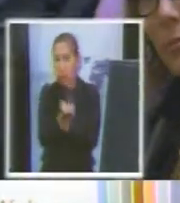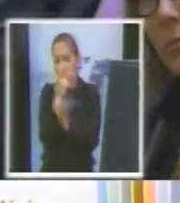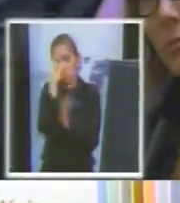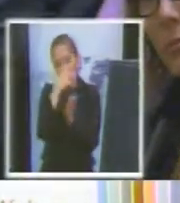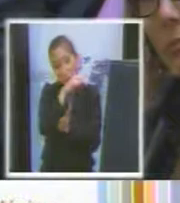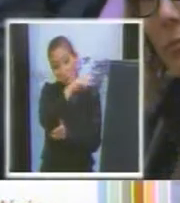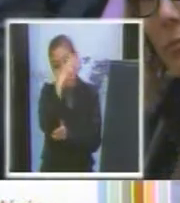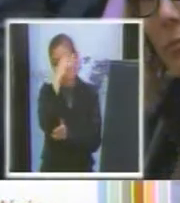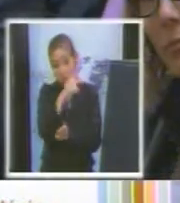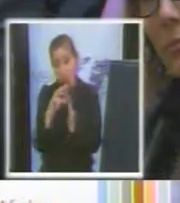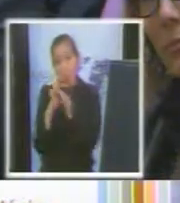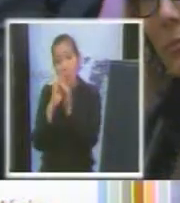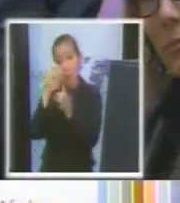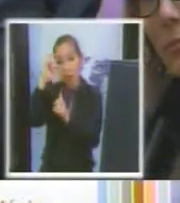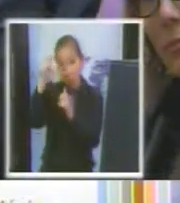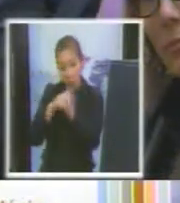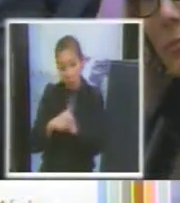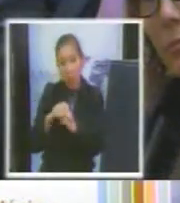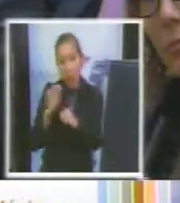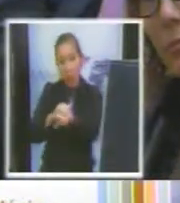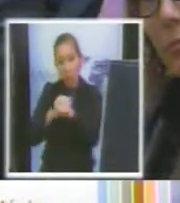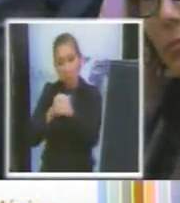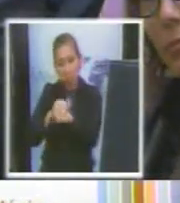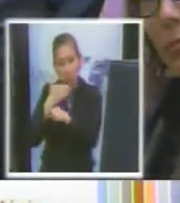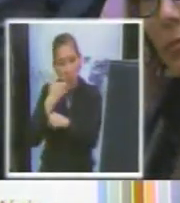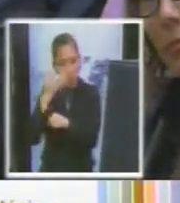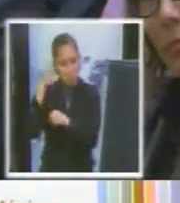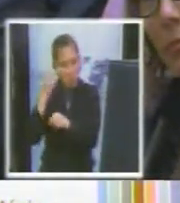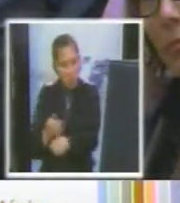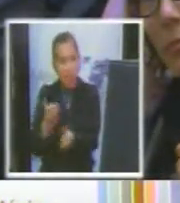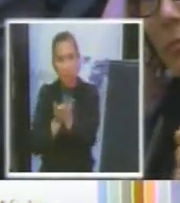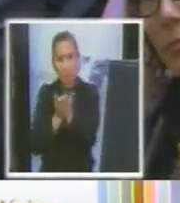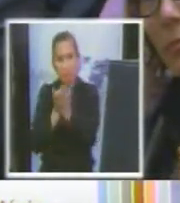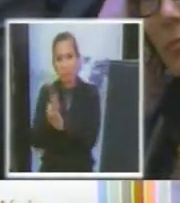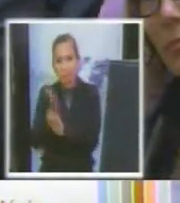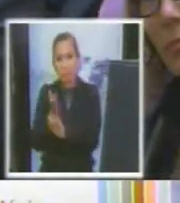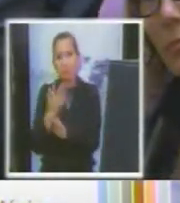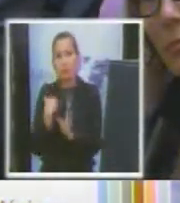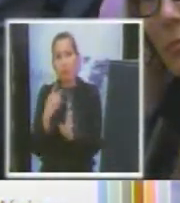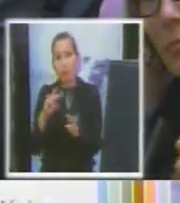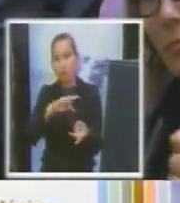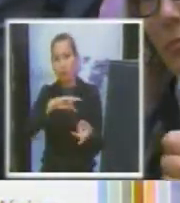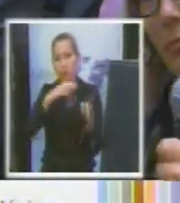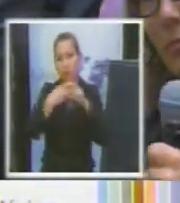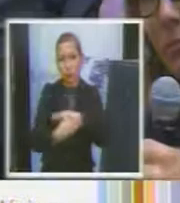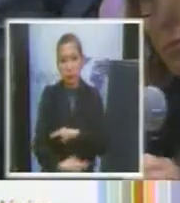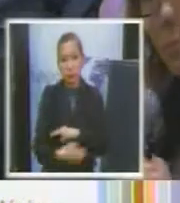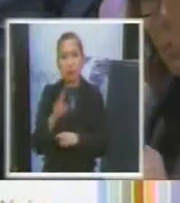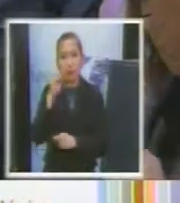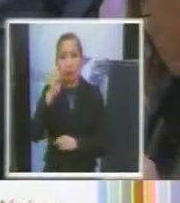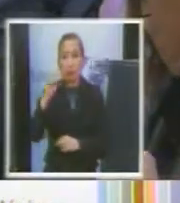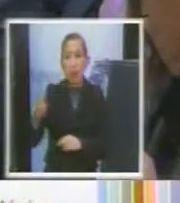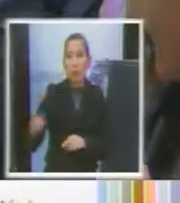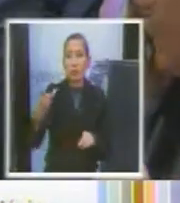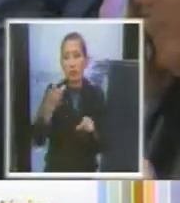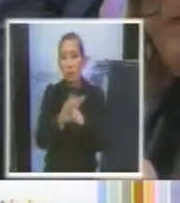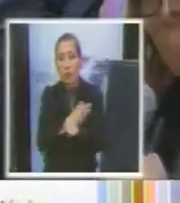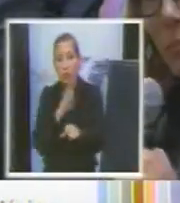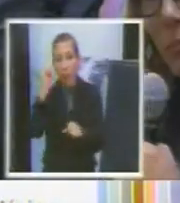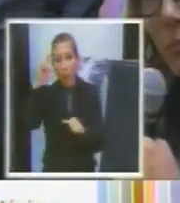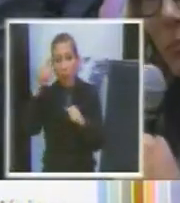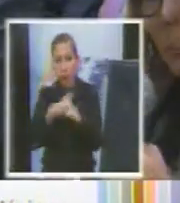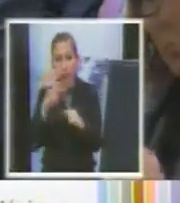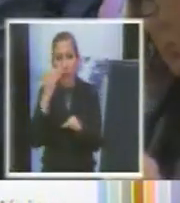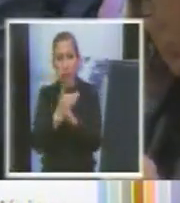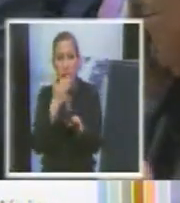para México la Unión Europea es un amigo realmente de gran lealtad y viceversa. Vemos lo que está pasando en Europa